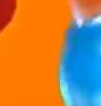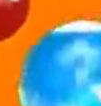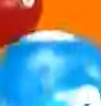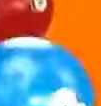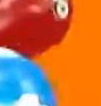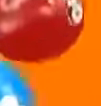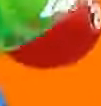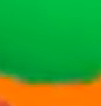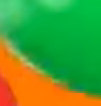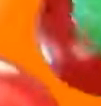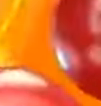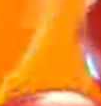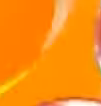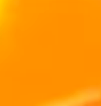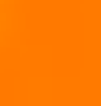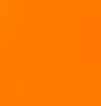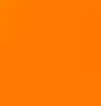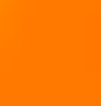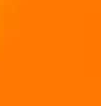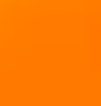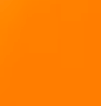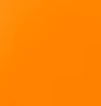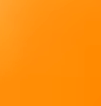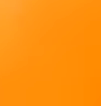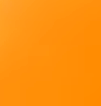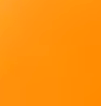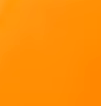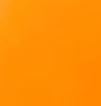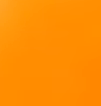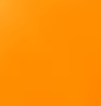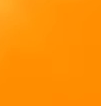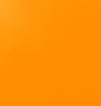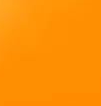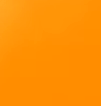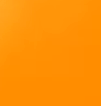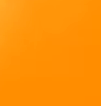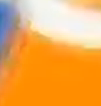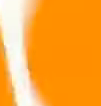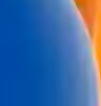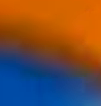de cumplir tus sueños. Bienvenidos al sorteo Loto.